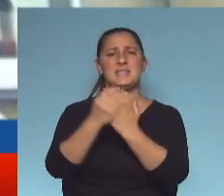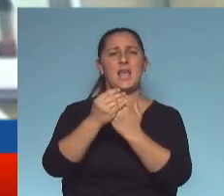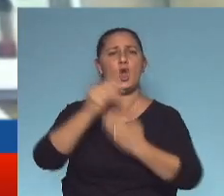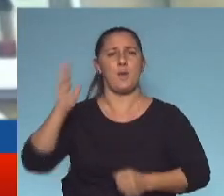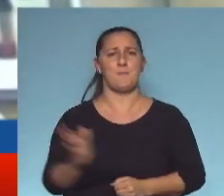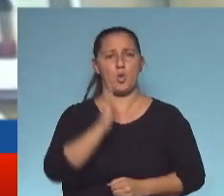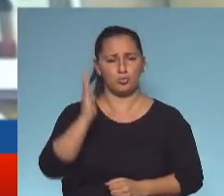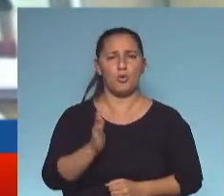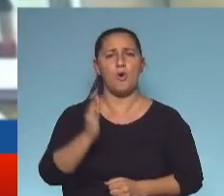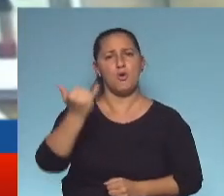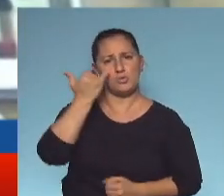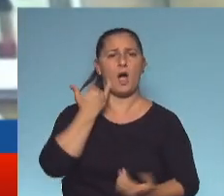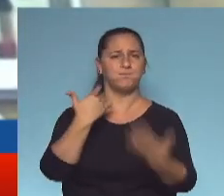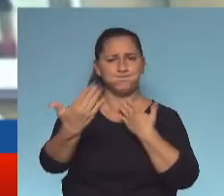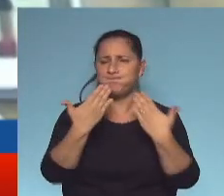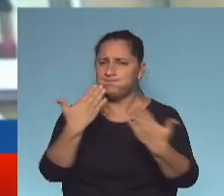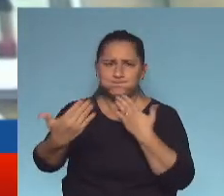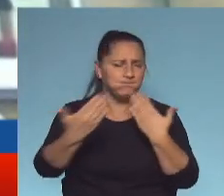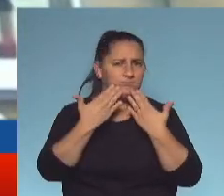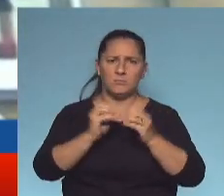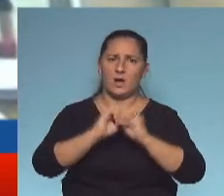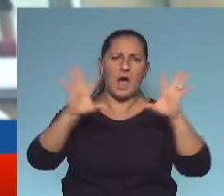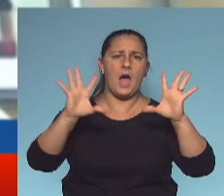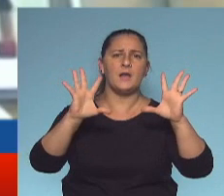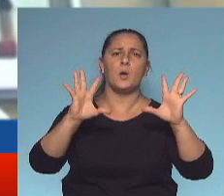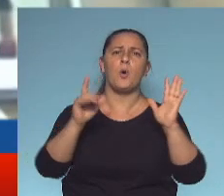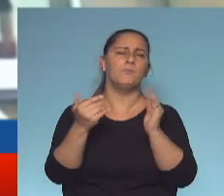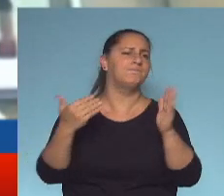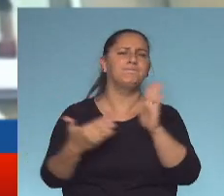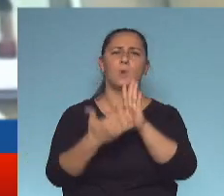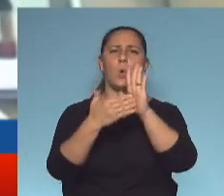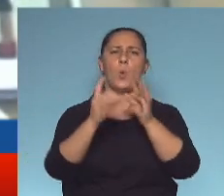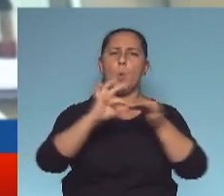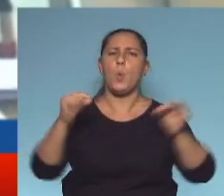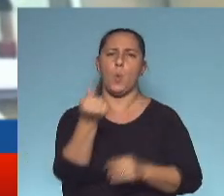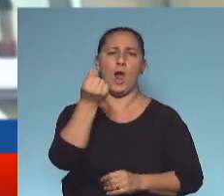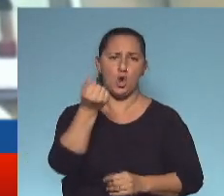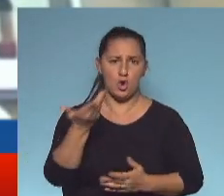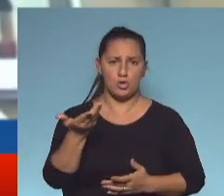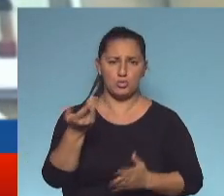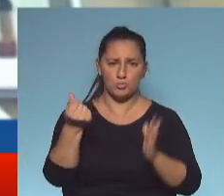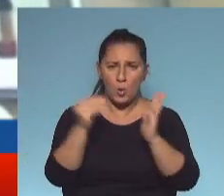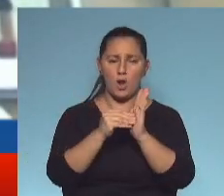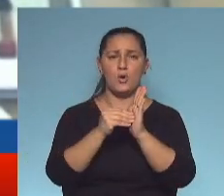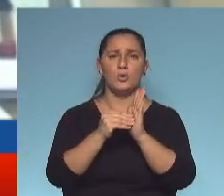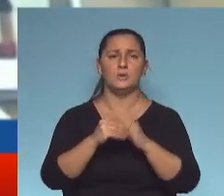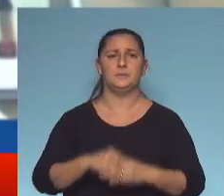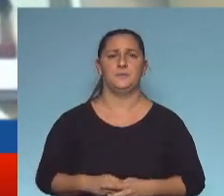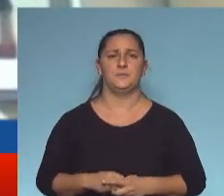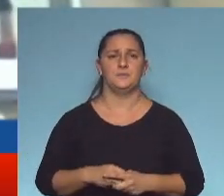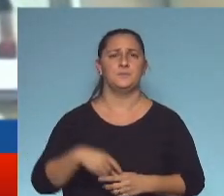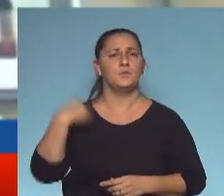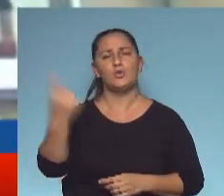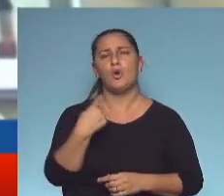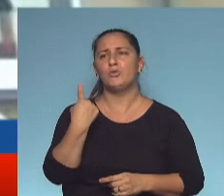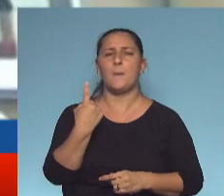Producción se ha hablado como nunca se ha hablado de lo que es cadena de valor, porque nosotros, así como siempre se